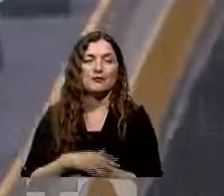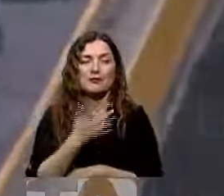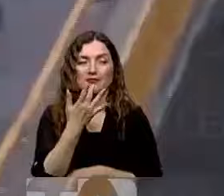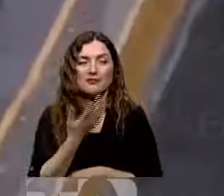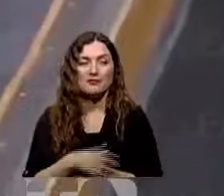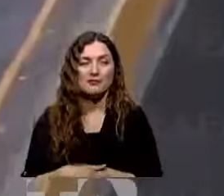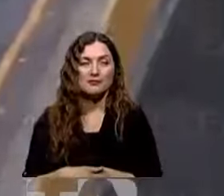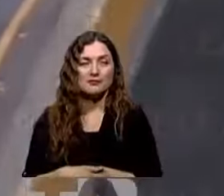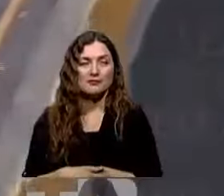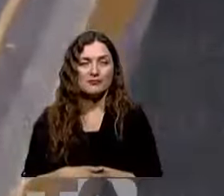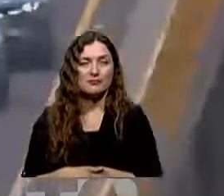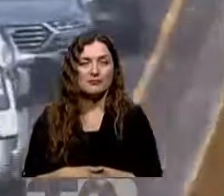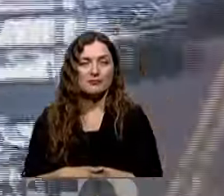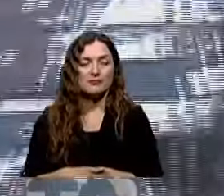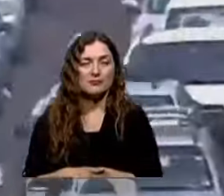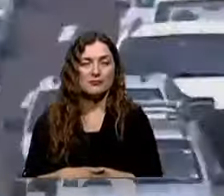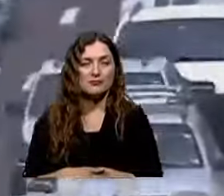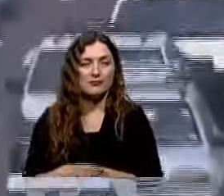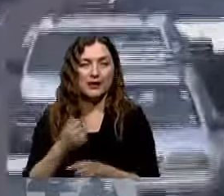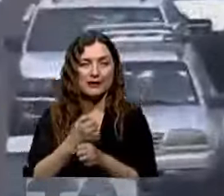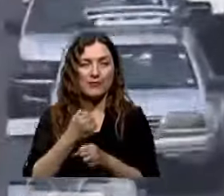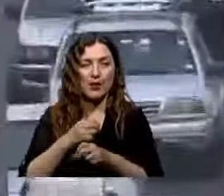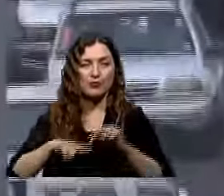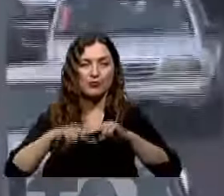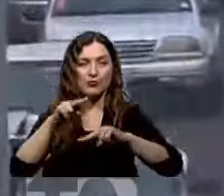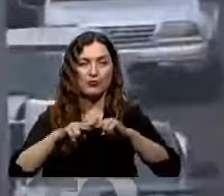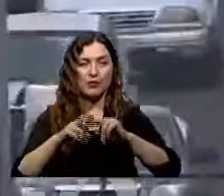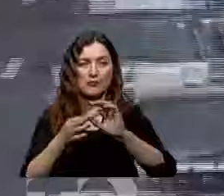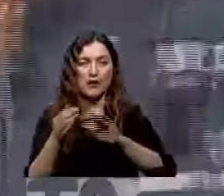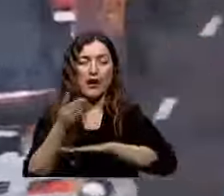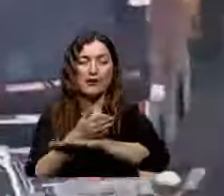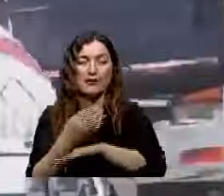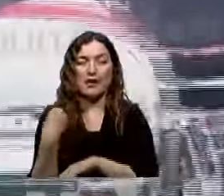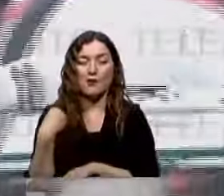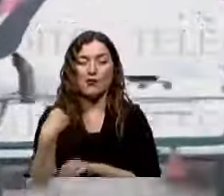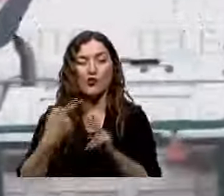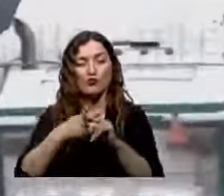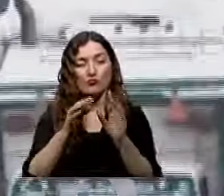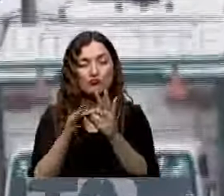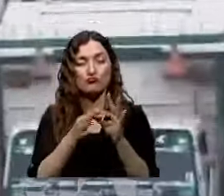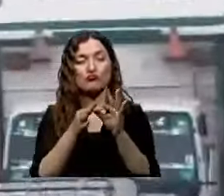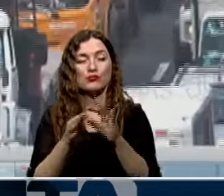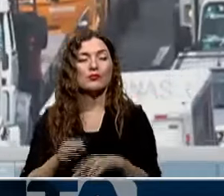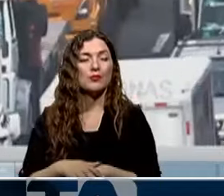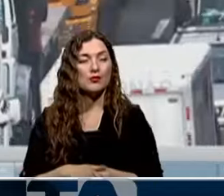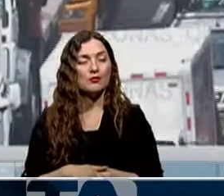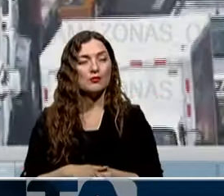Preferiblemente. Entendemos que están haciendo trabajos en la vía, sería bueno que nos anticipen para poder... Mantenimiento, dicen las autoridades